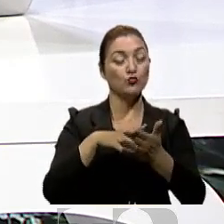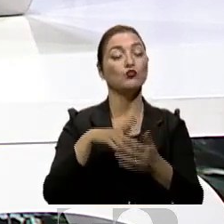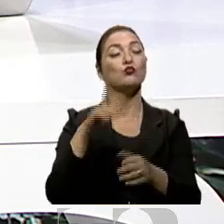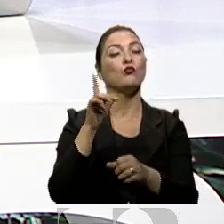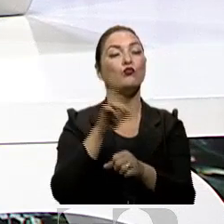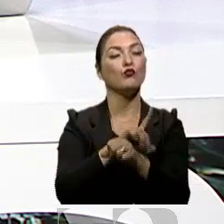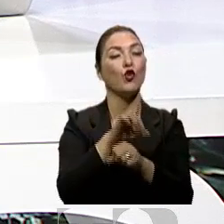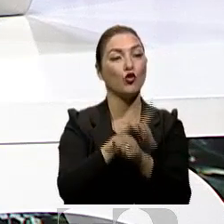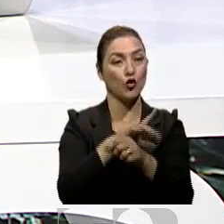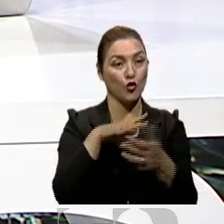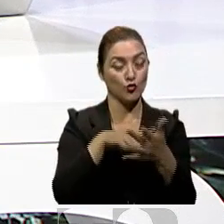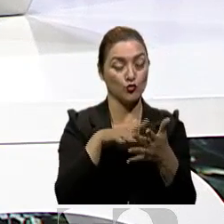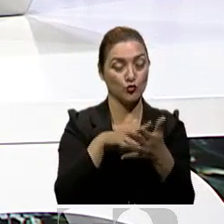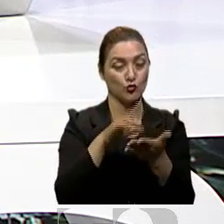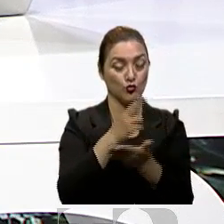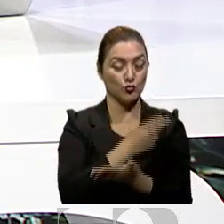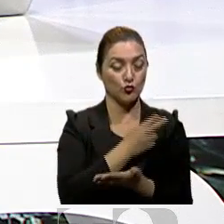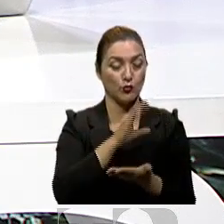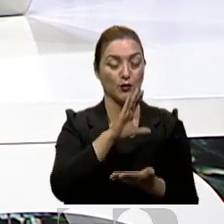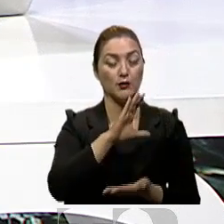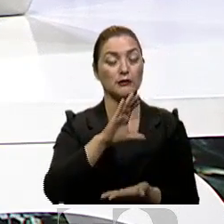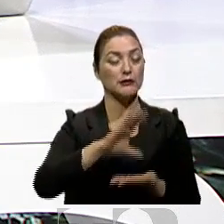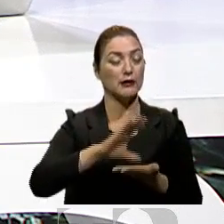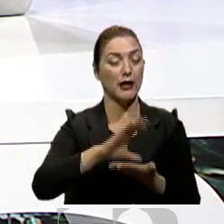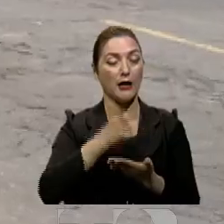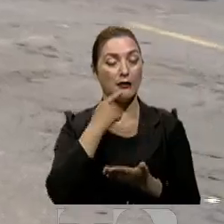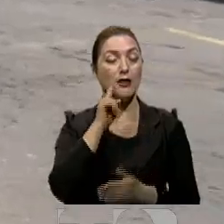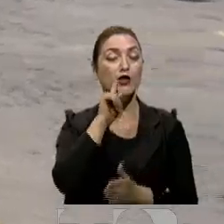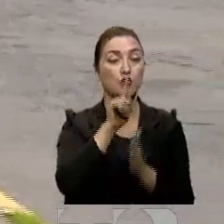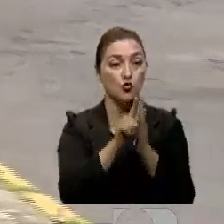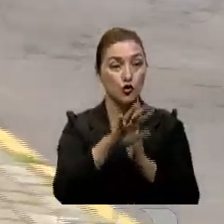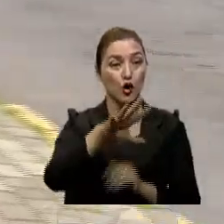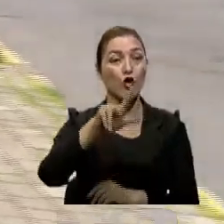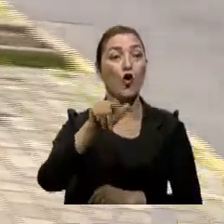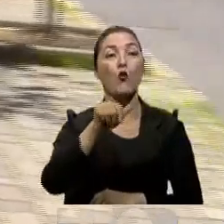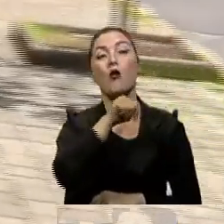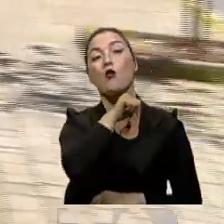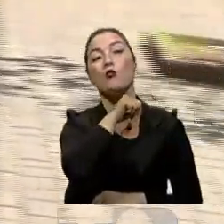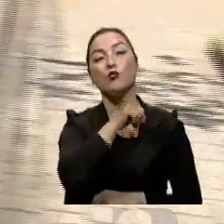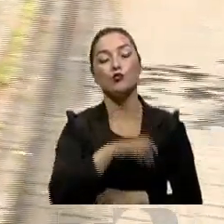Universidad Central denuncian robo a personas.